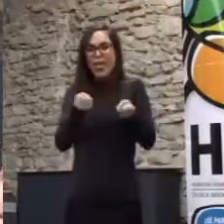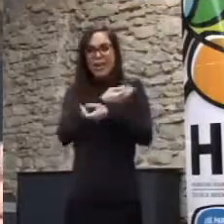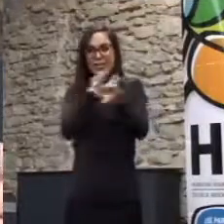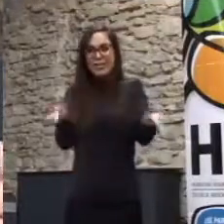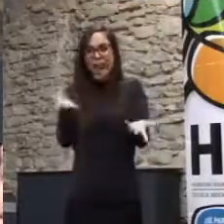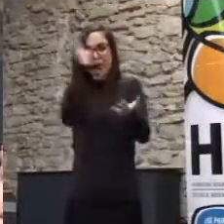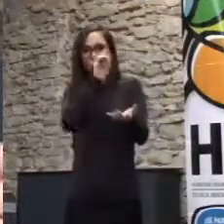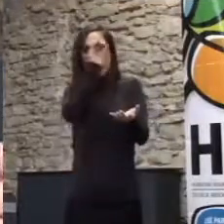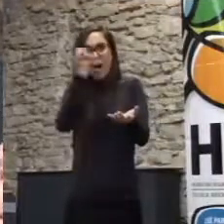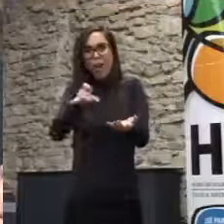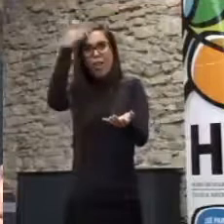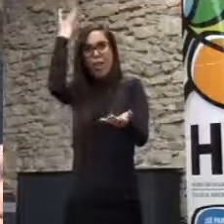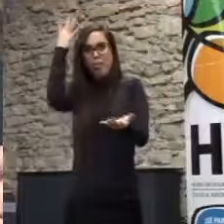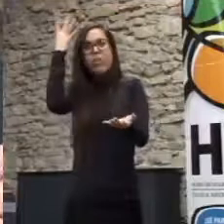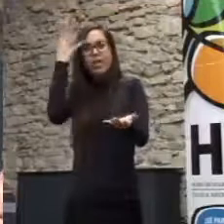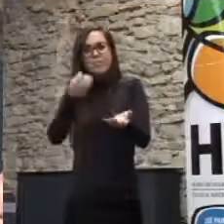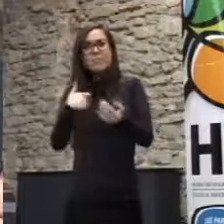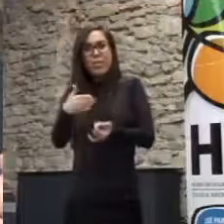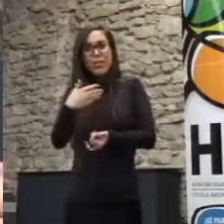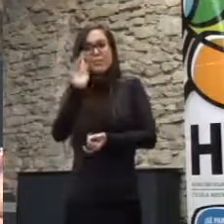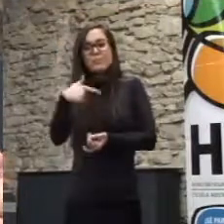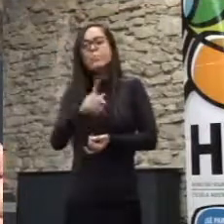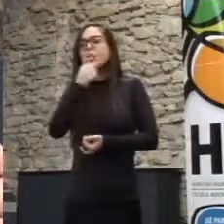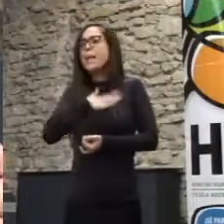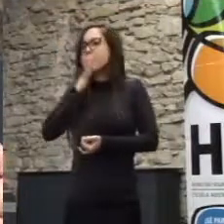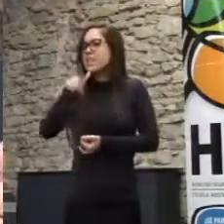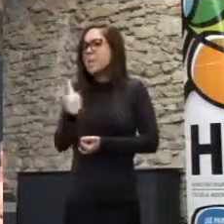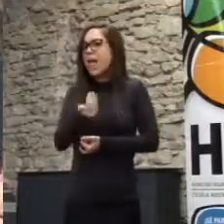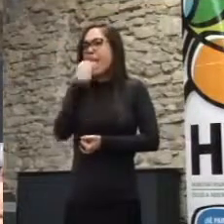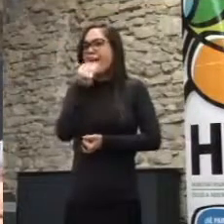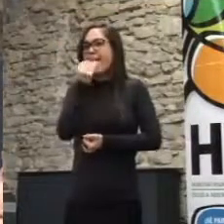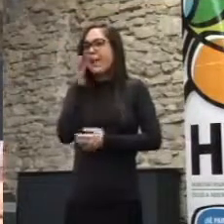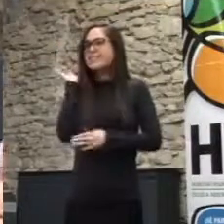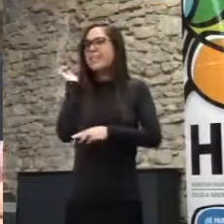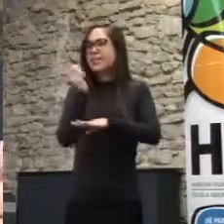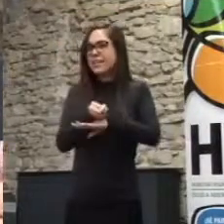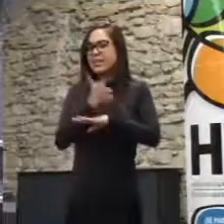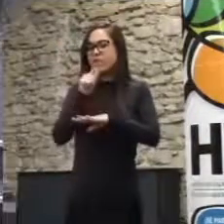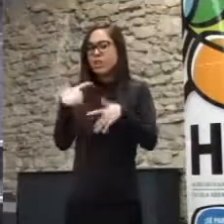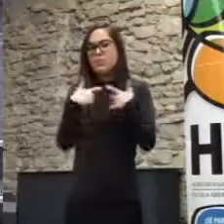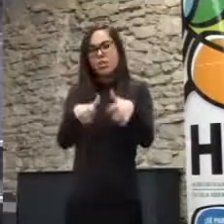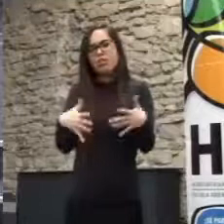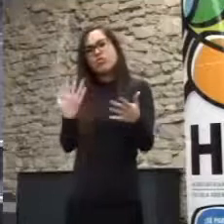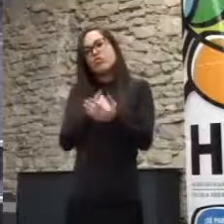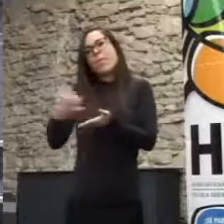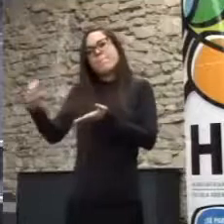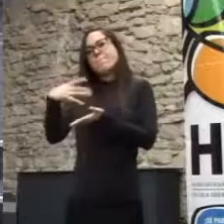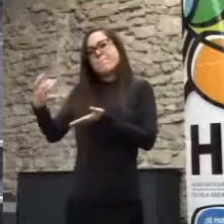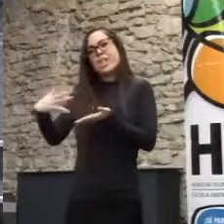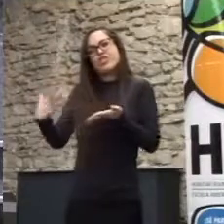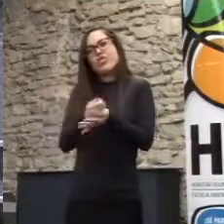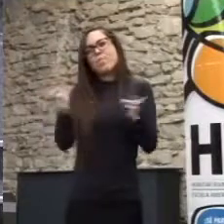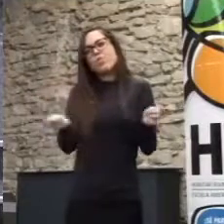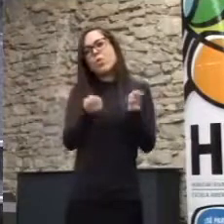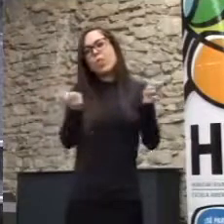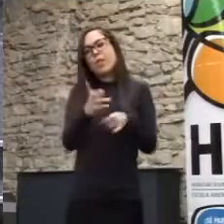cierto también, y a mí me ha pasado también en la sección de cartas al director, por supuesto que no todas se publican. Incluso cuando